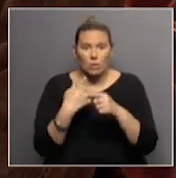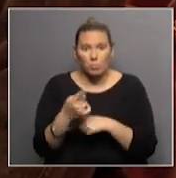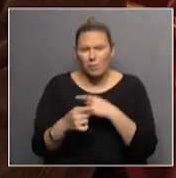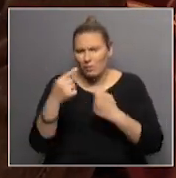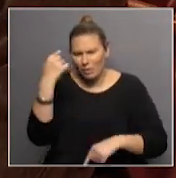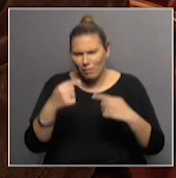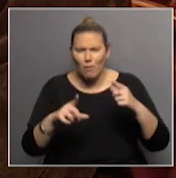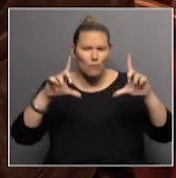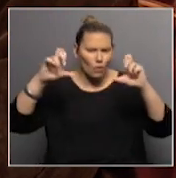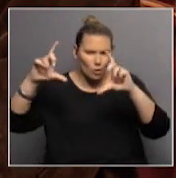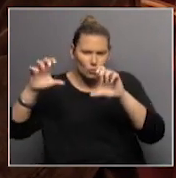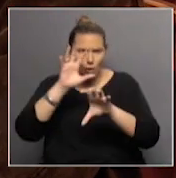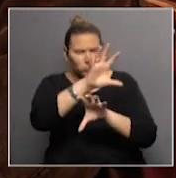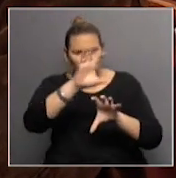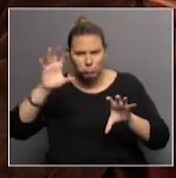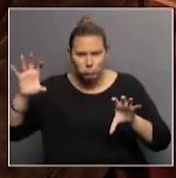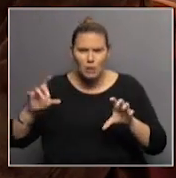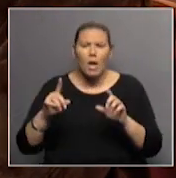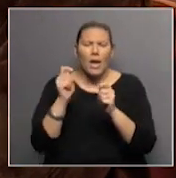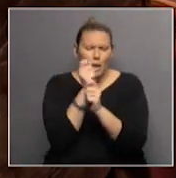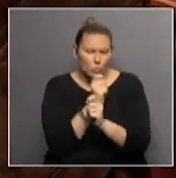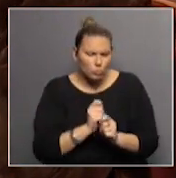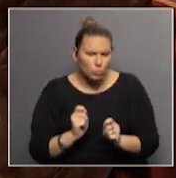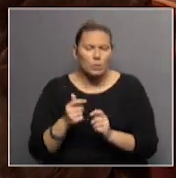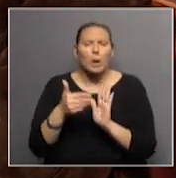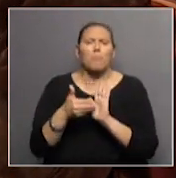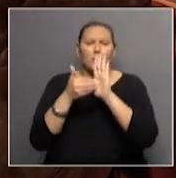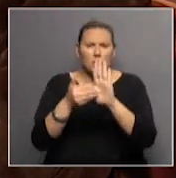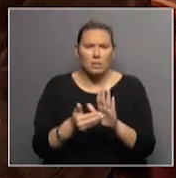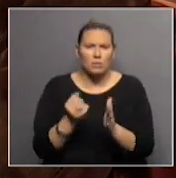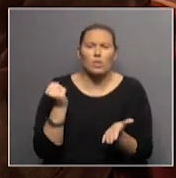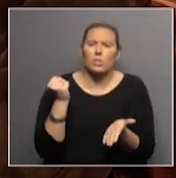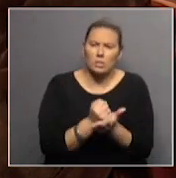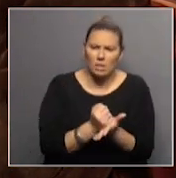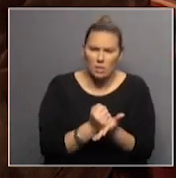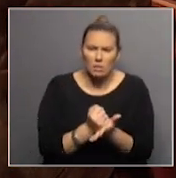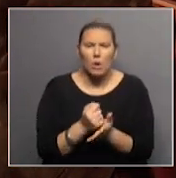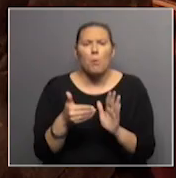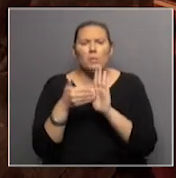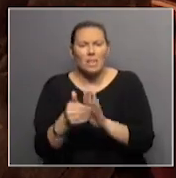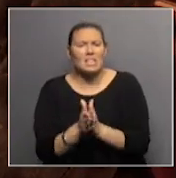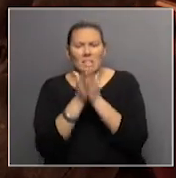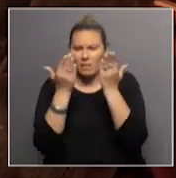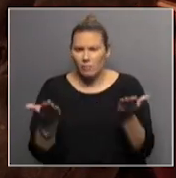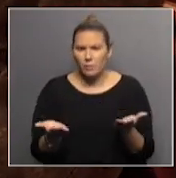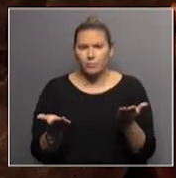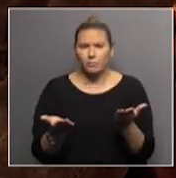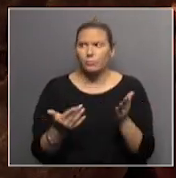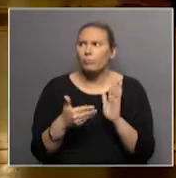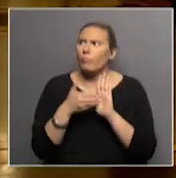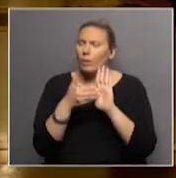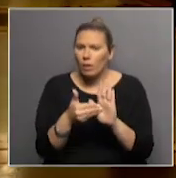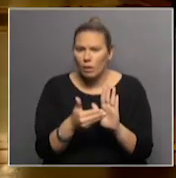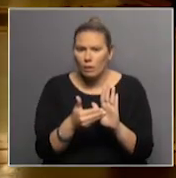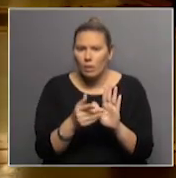hubieron exposiciones fotográficas, exposiciones de esculturas, presentaciones de sellos, presentaciones de libros,